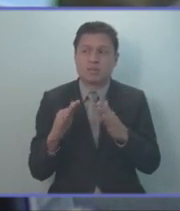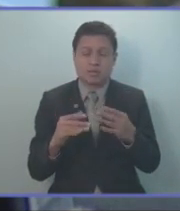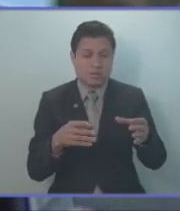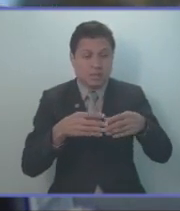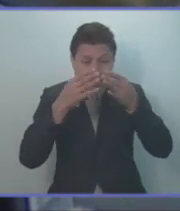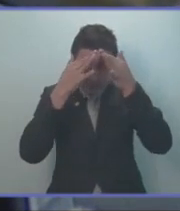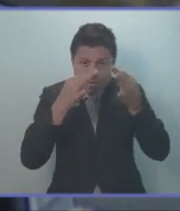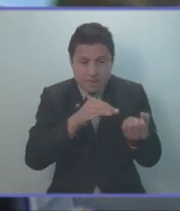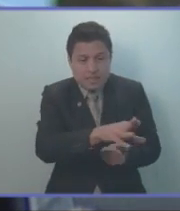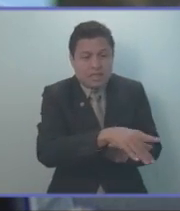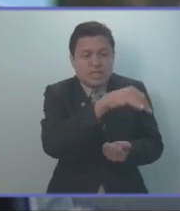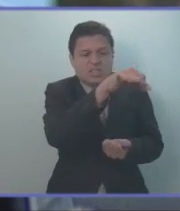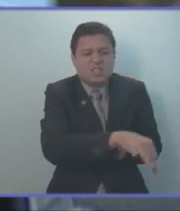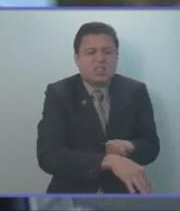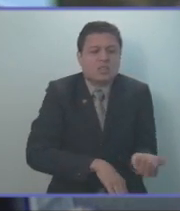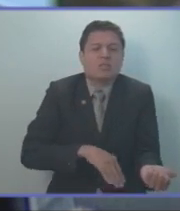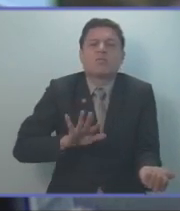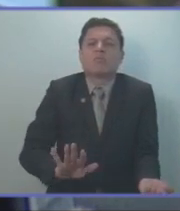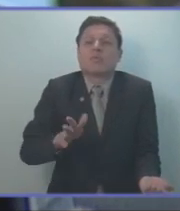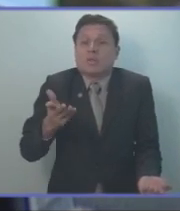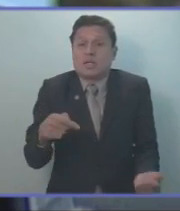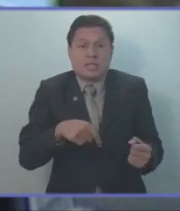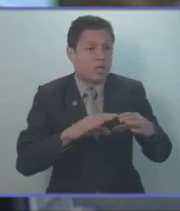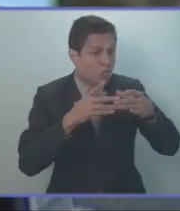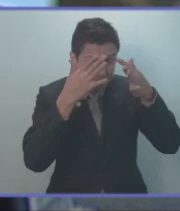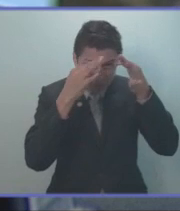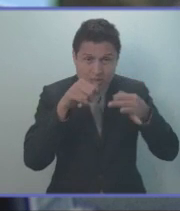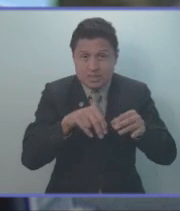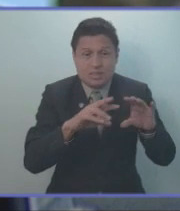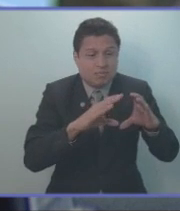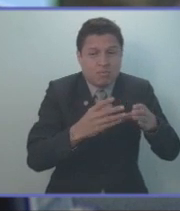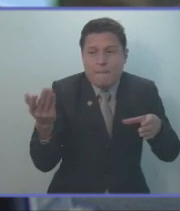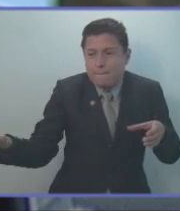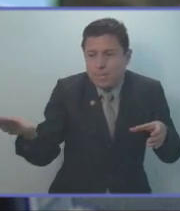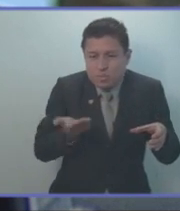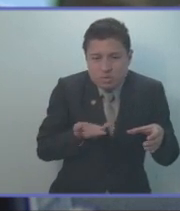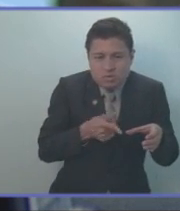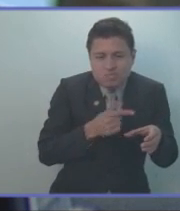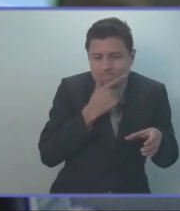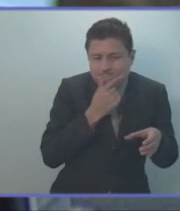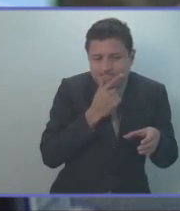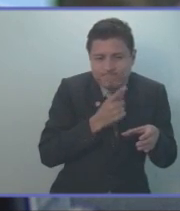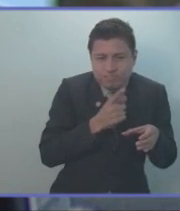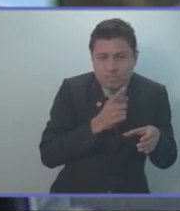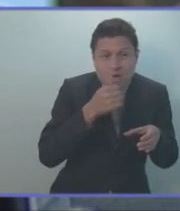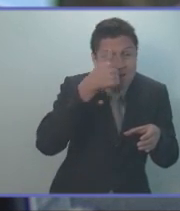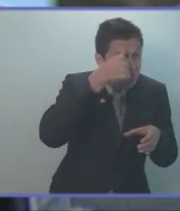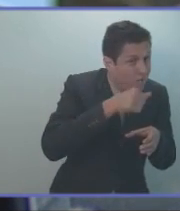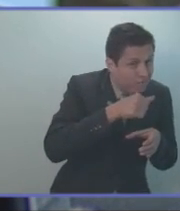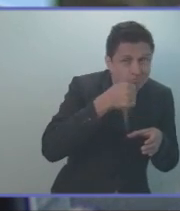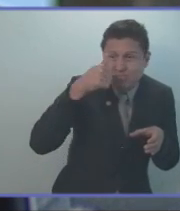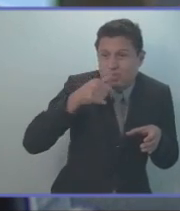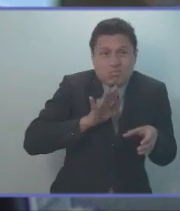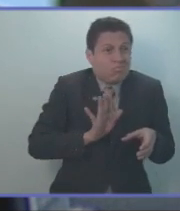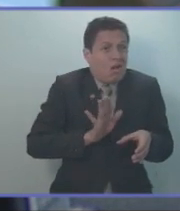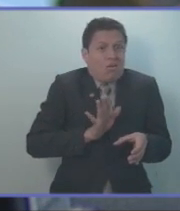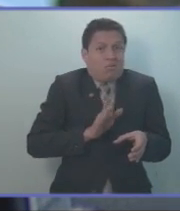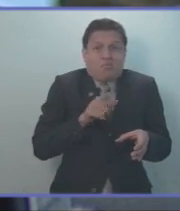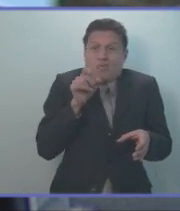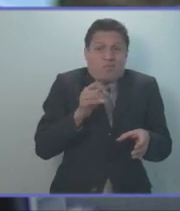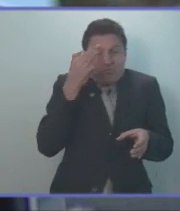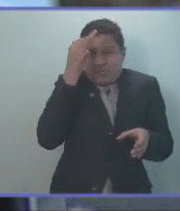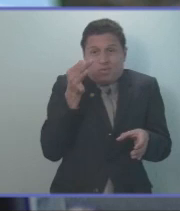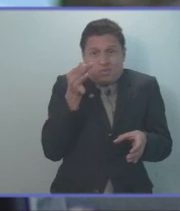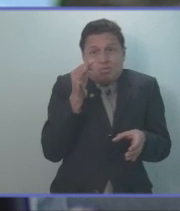archivo, ya que en esta comisión no resuelve el fondo de la petición, sino que fundamenta la decisión